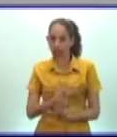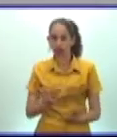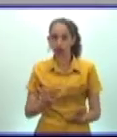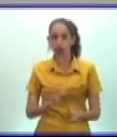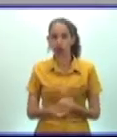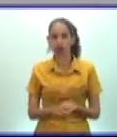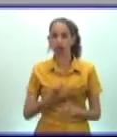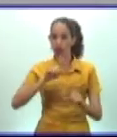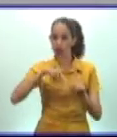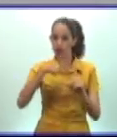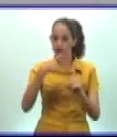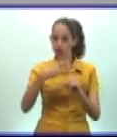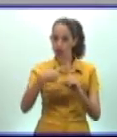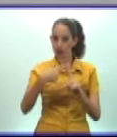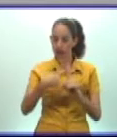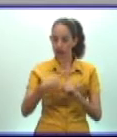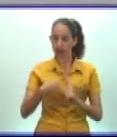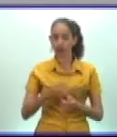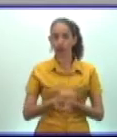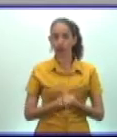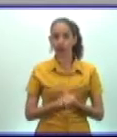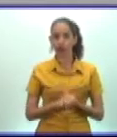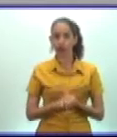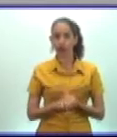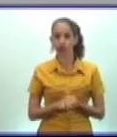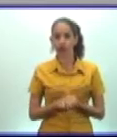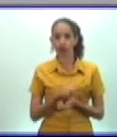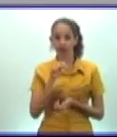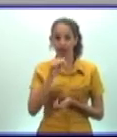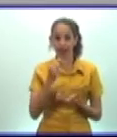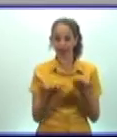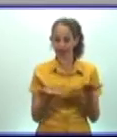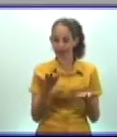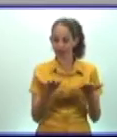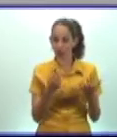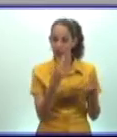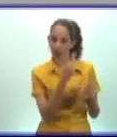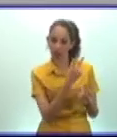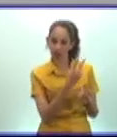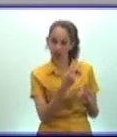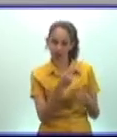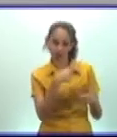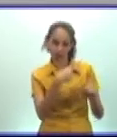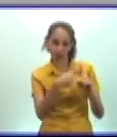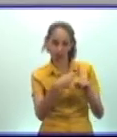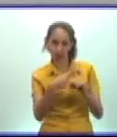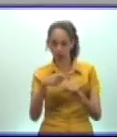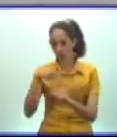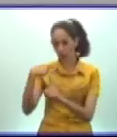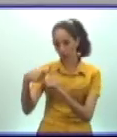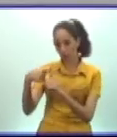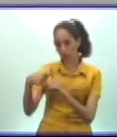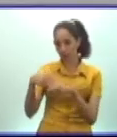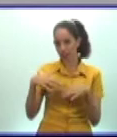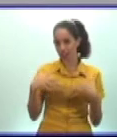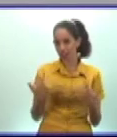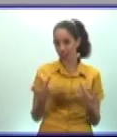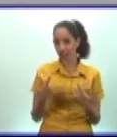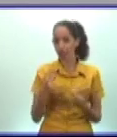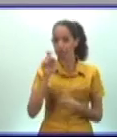positivos. Por lo tanto, si vamos a comparar dos números positivos, lo podemos utilizar hallando su